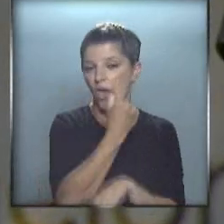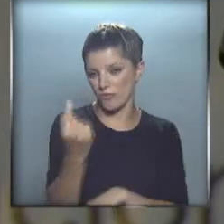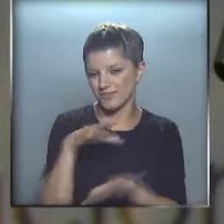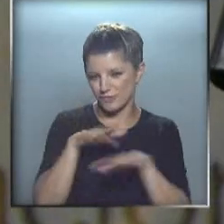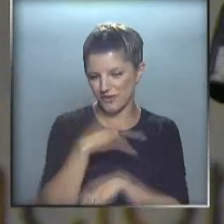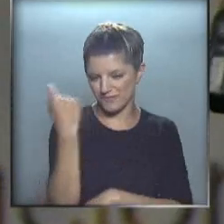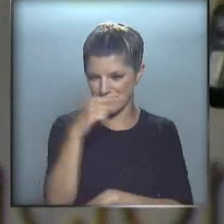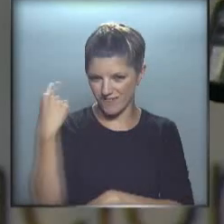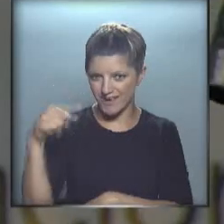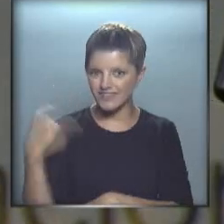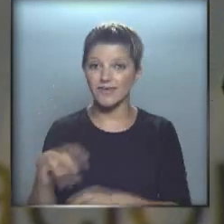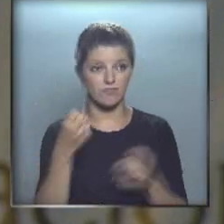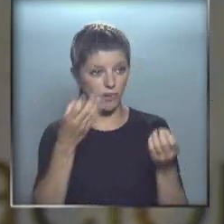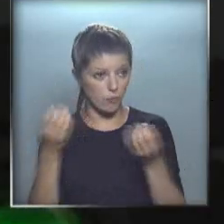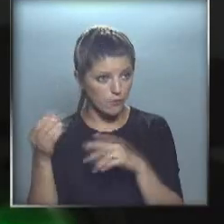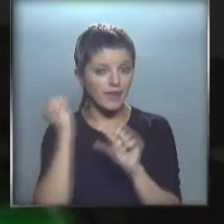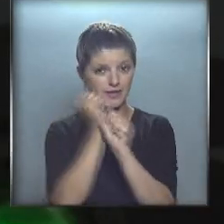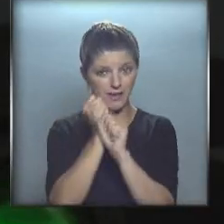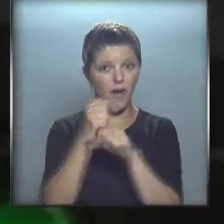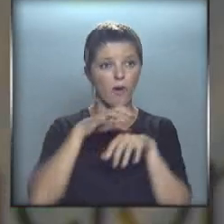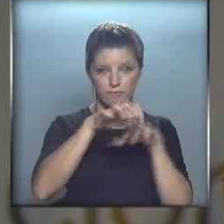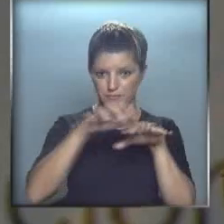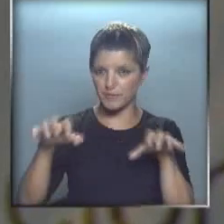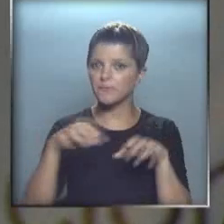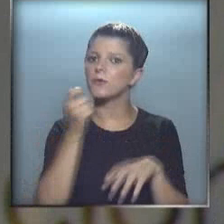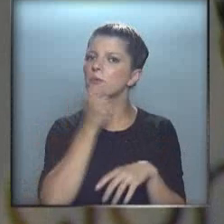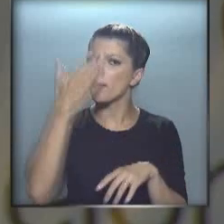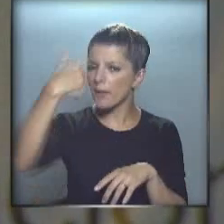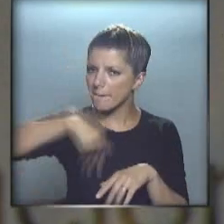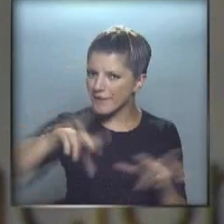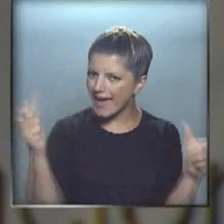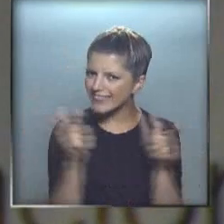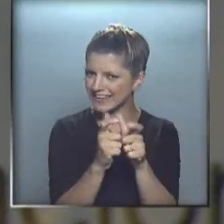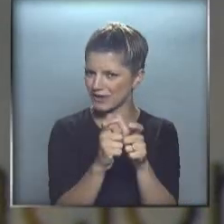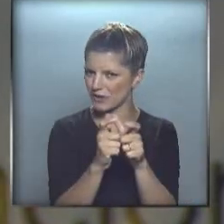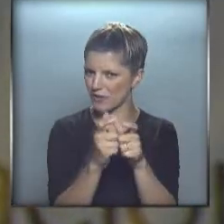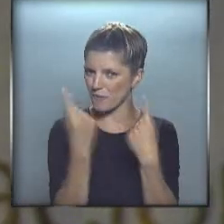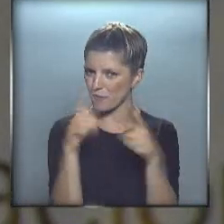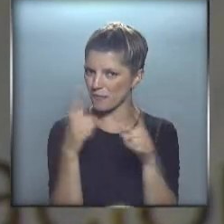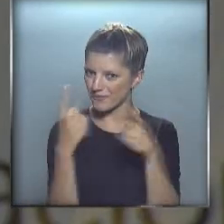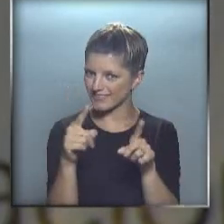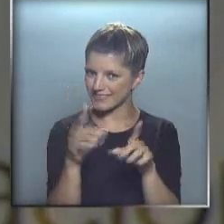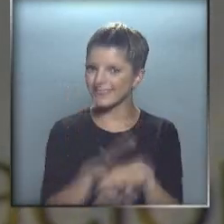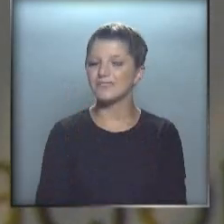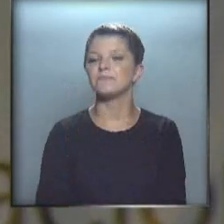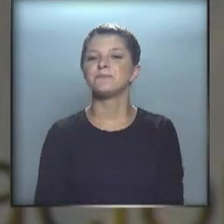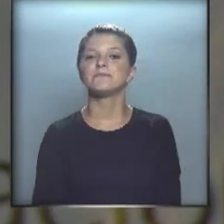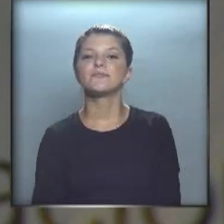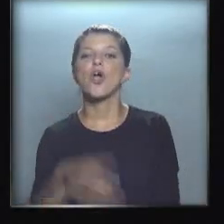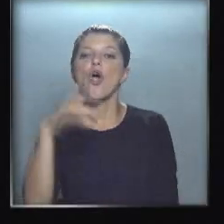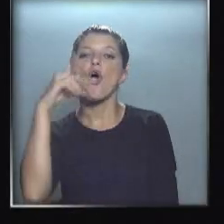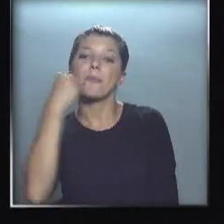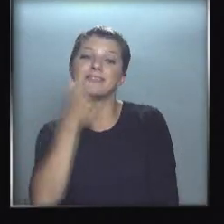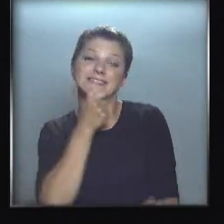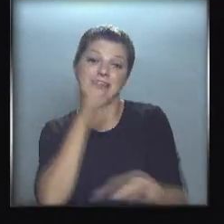esté repartido también el trabajo de todos. ¿Y disco? ¿Va a haber disco de Señales? ¿Ustedes qué saben? Si la gente lo pide, yo creo que va a haber disco de Señales.